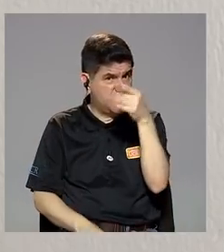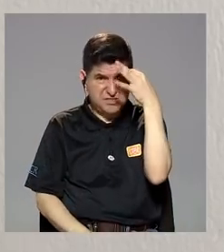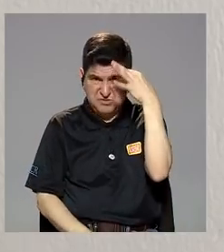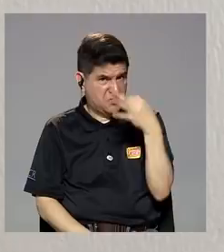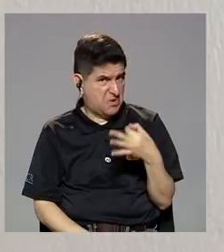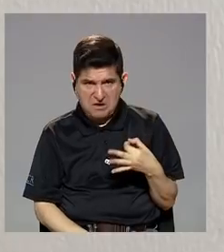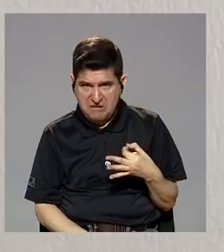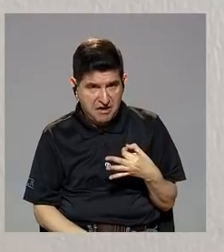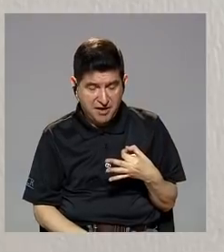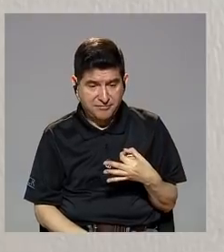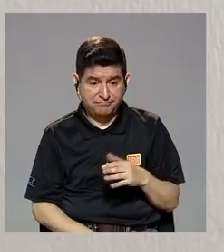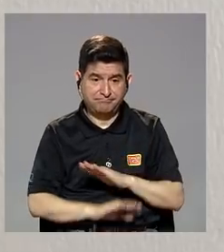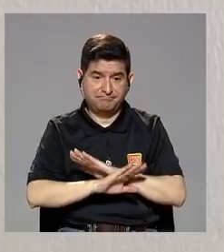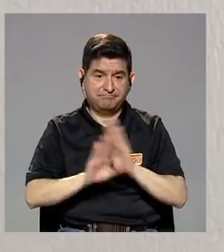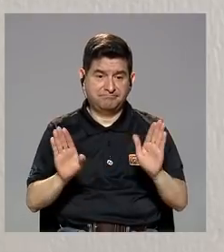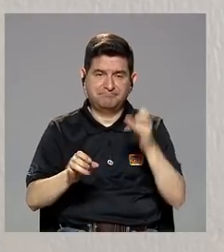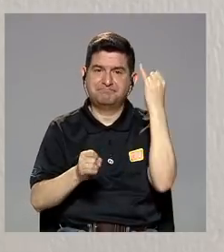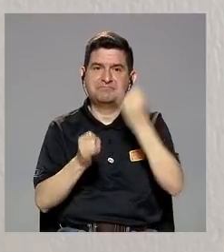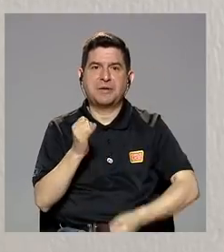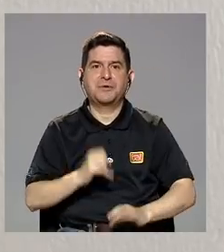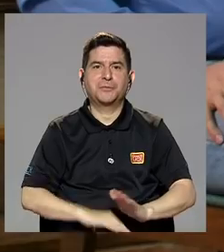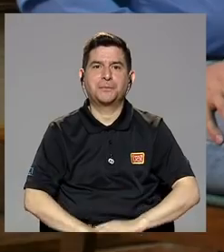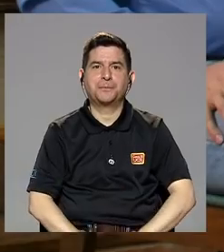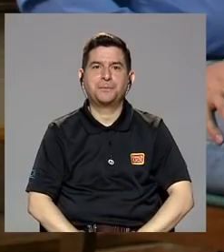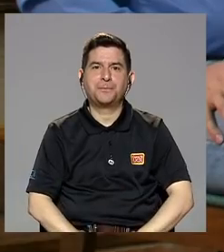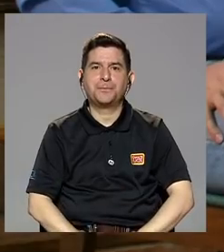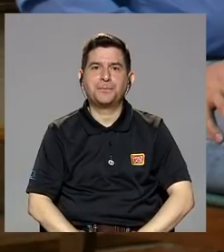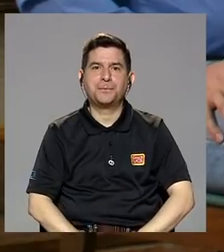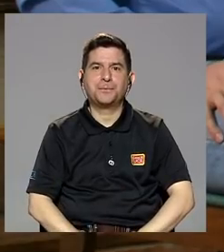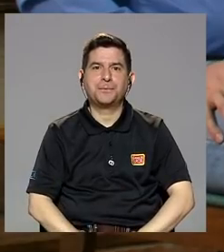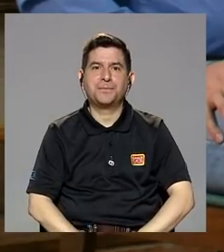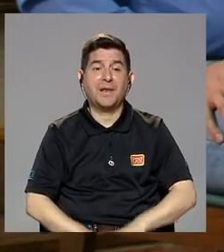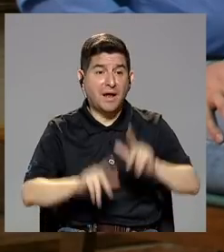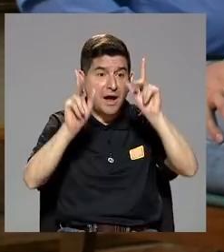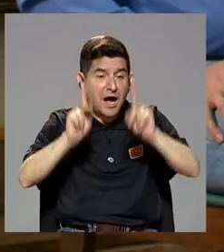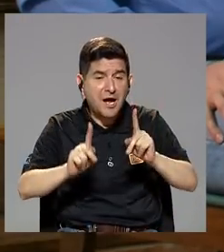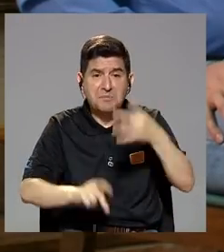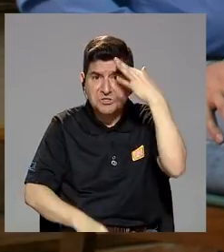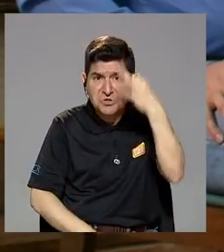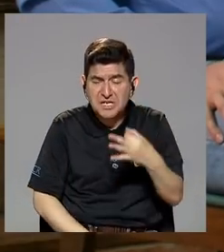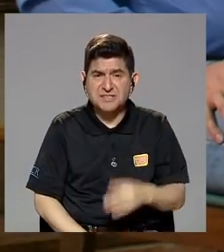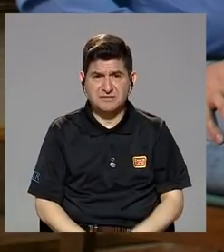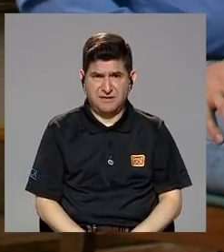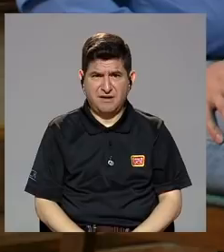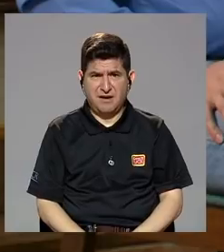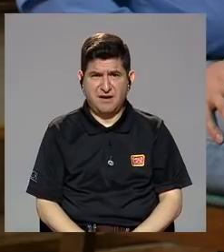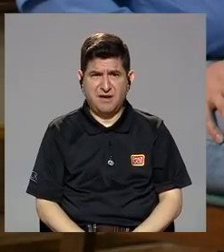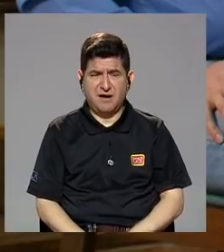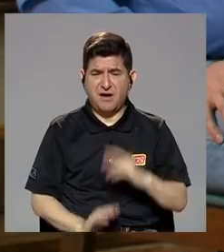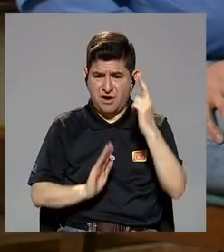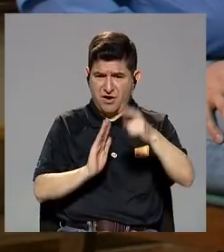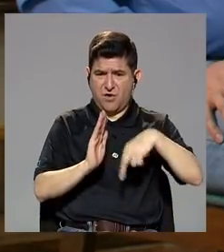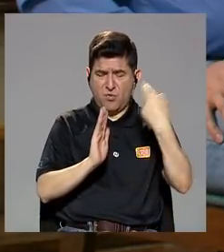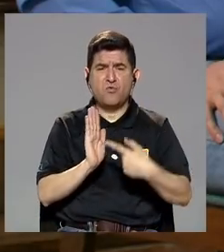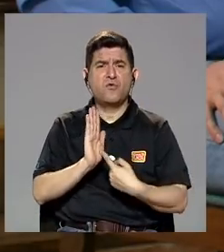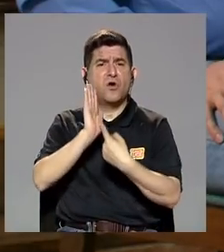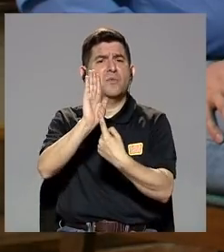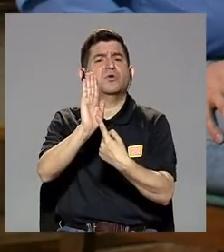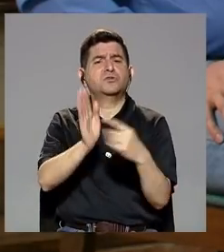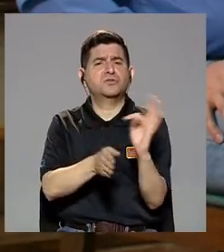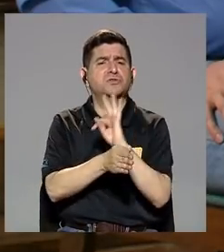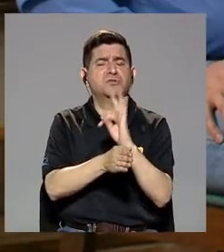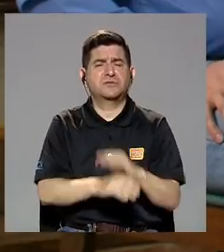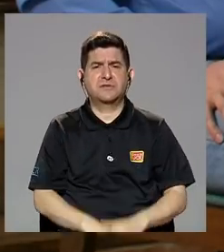te cree hasta ahí llegaste entonces hay mucha gente que cree que hay que hacer un personaje en la tele dijo